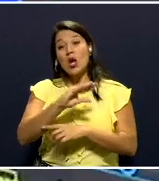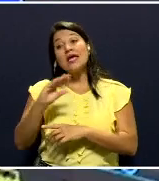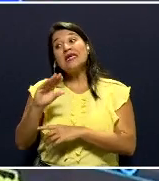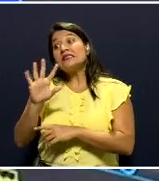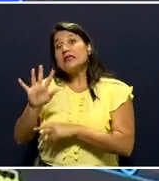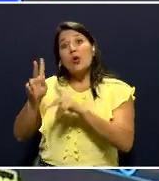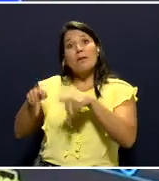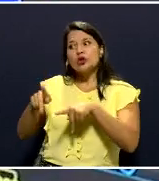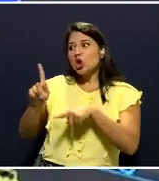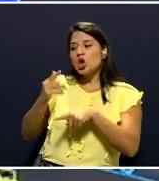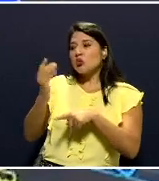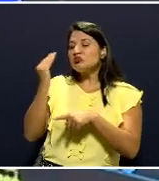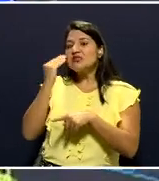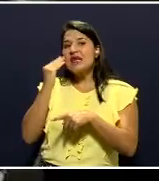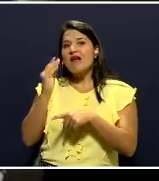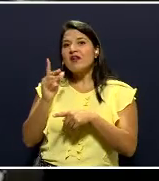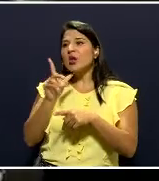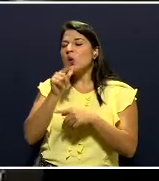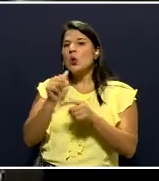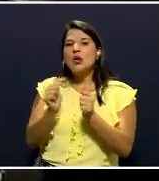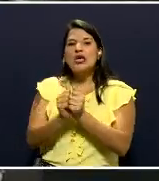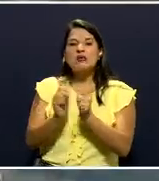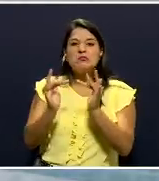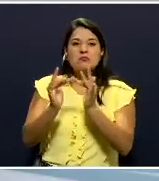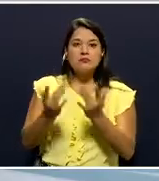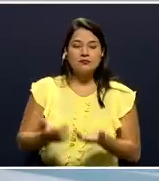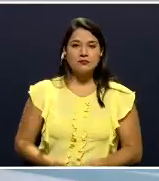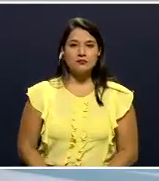horas, pues se encuentran muy bien de salud.